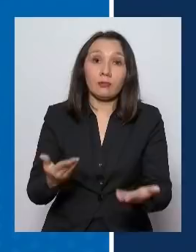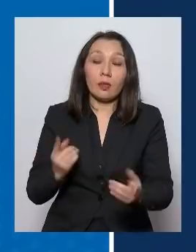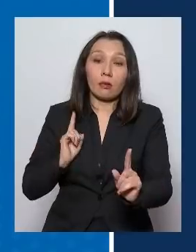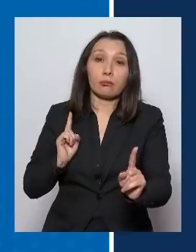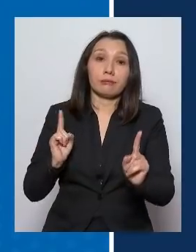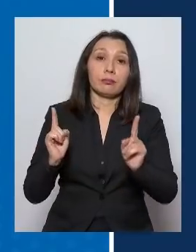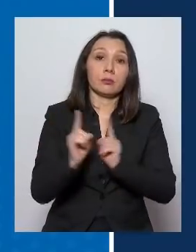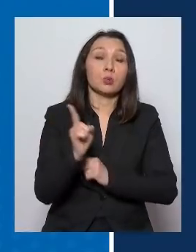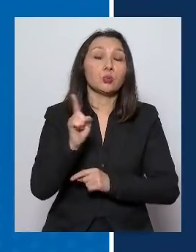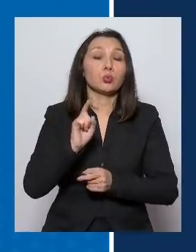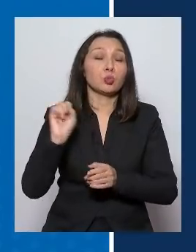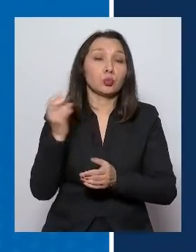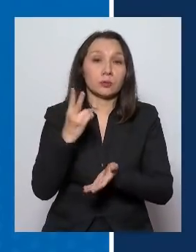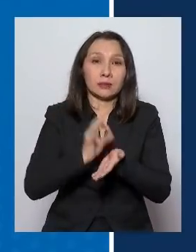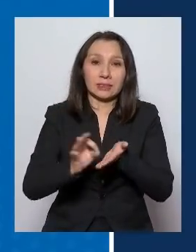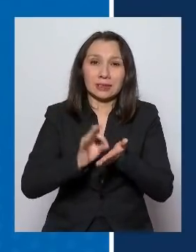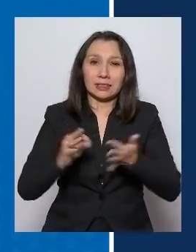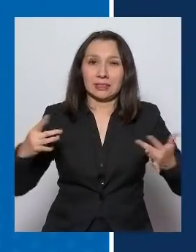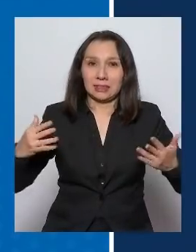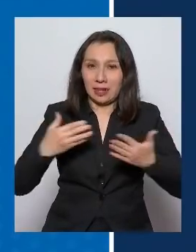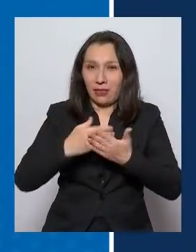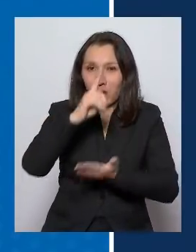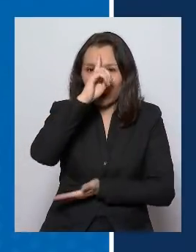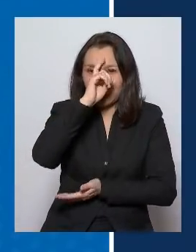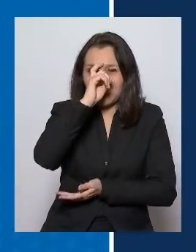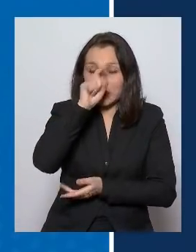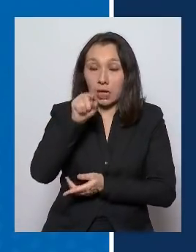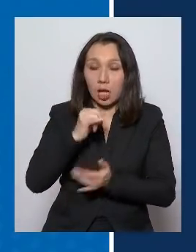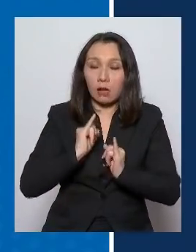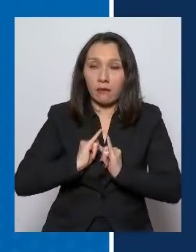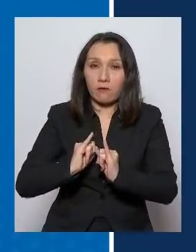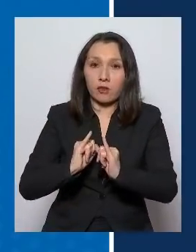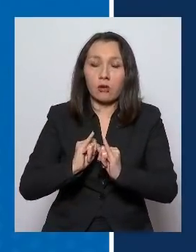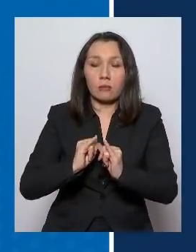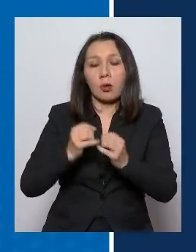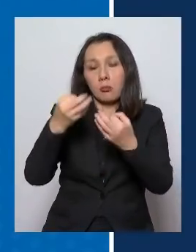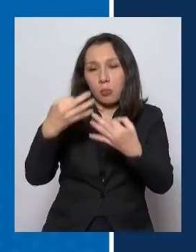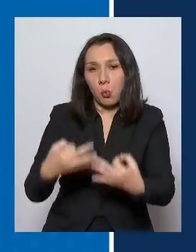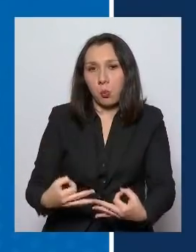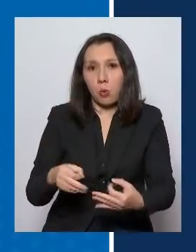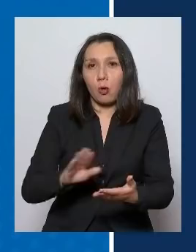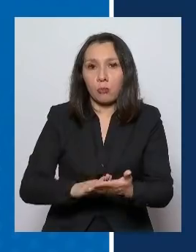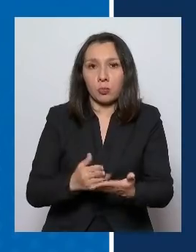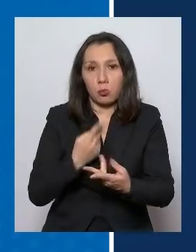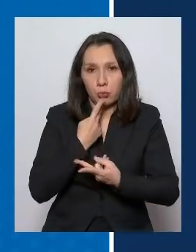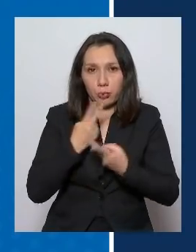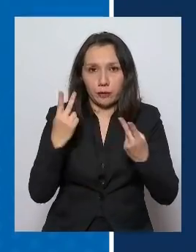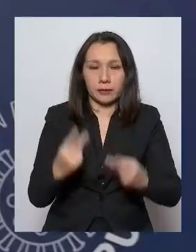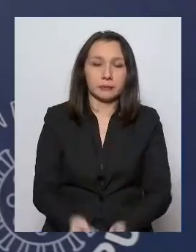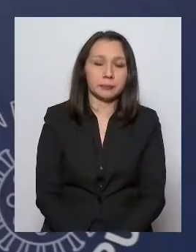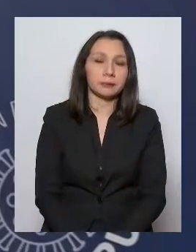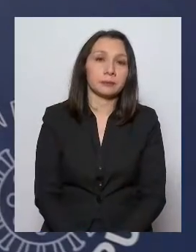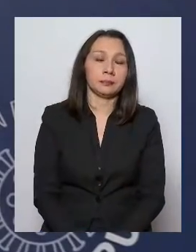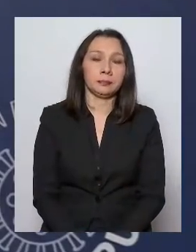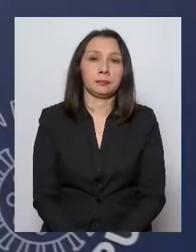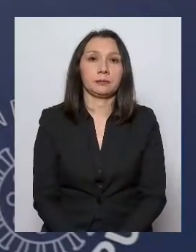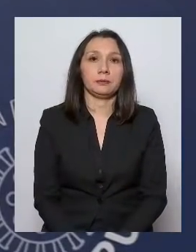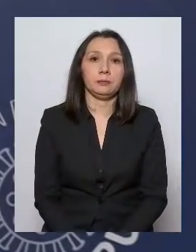al subsecretario de redes asistenciales para que continúe con la cuenta pública.